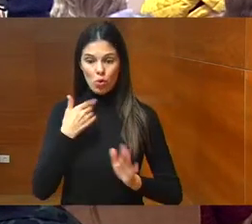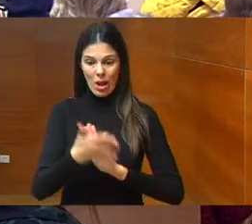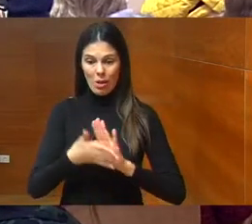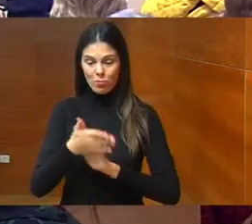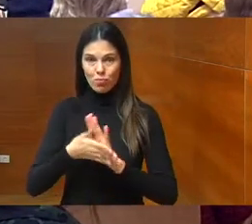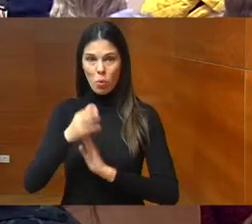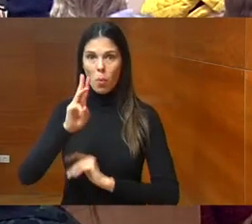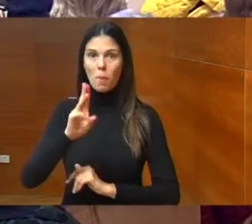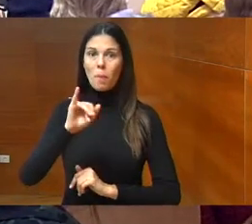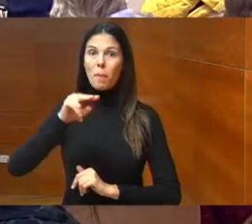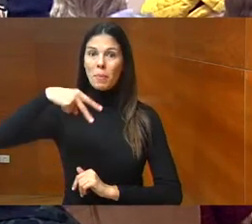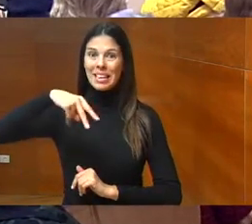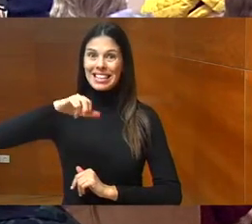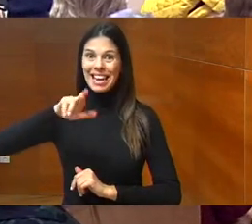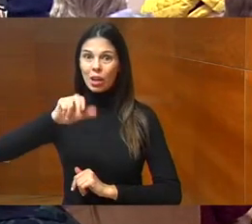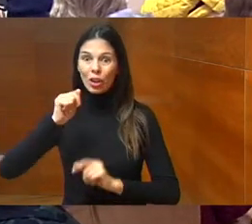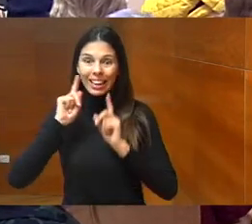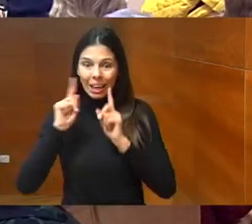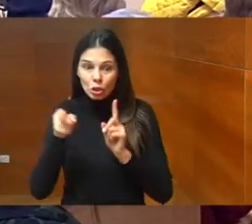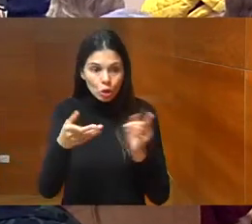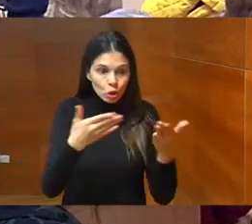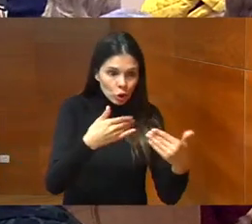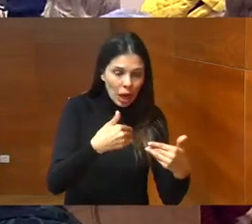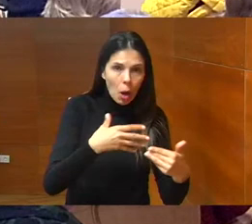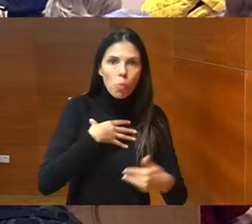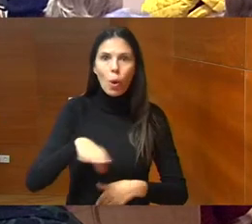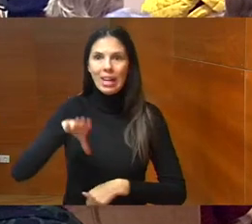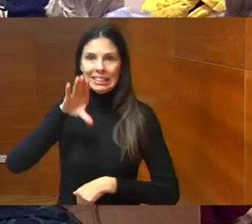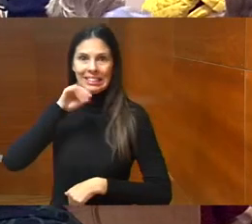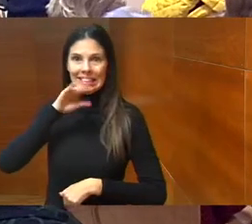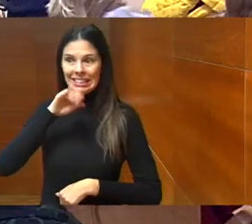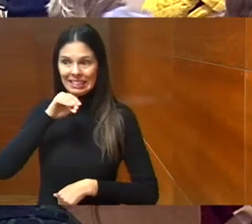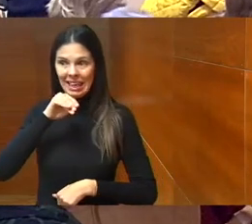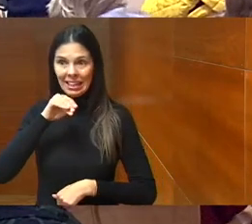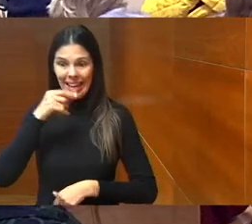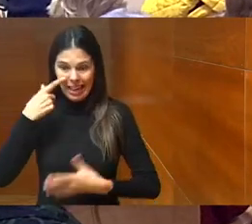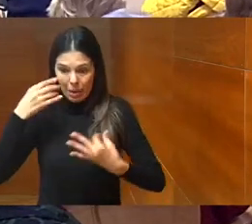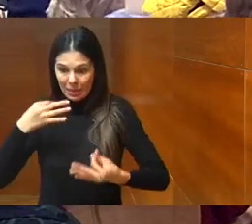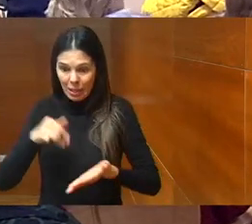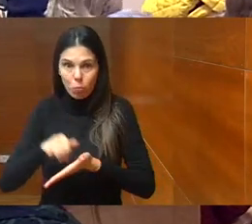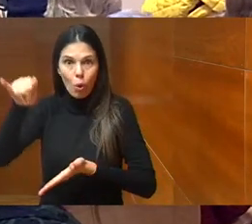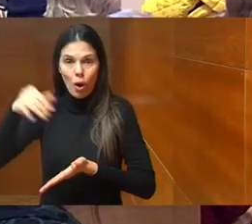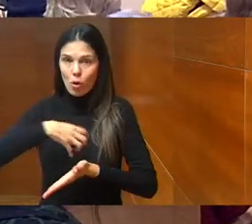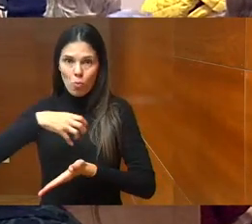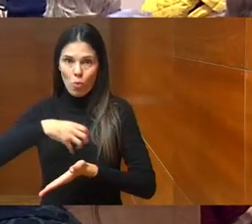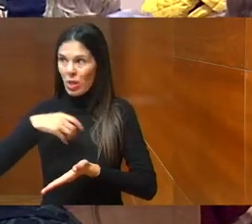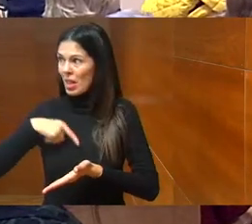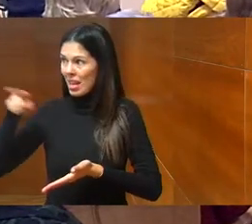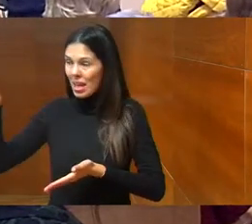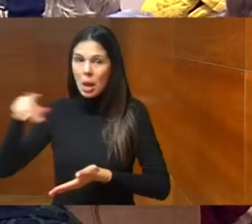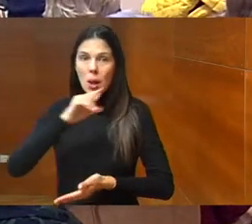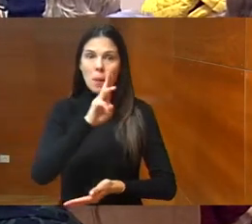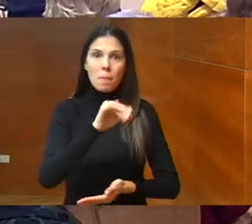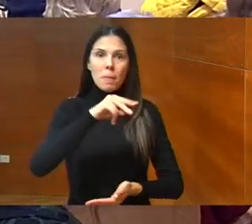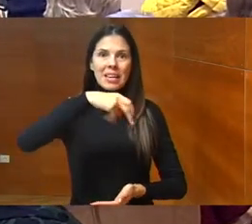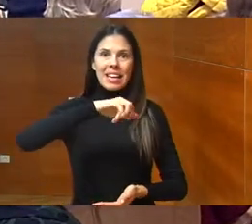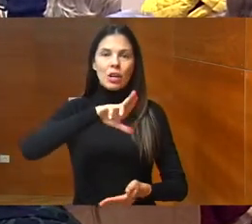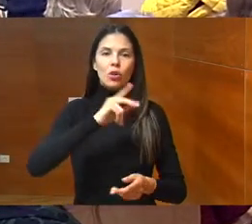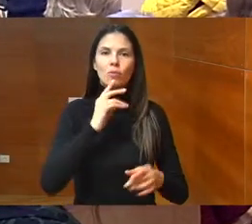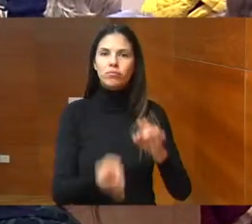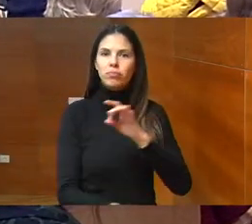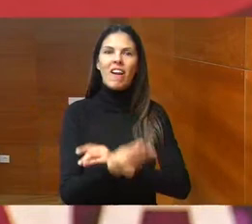O sea que sin el chichana seguramente no hubiera boado José pineiro González era natural de